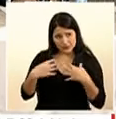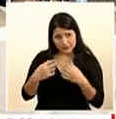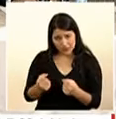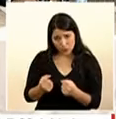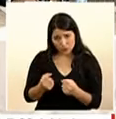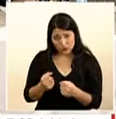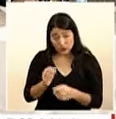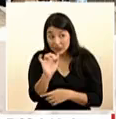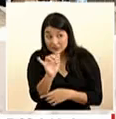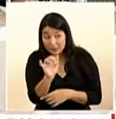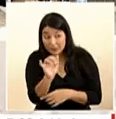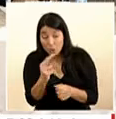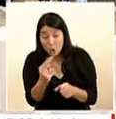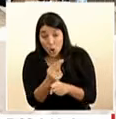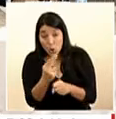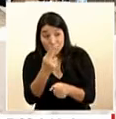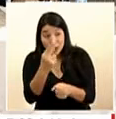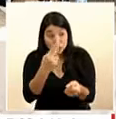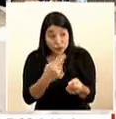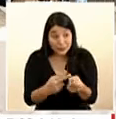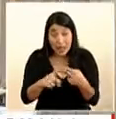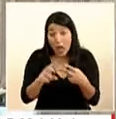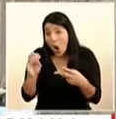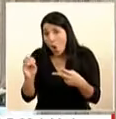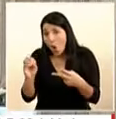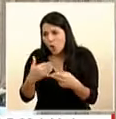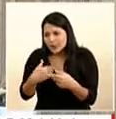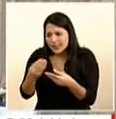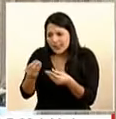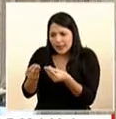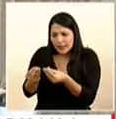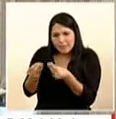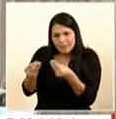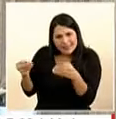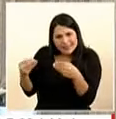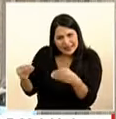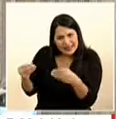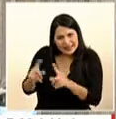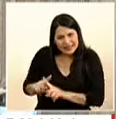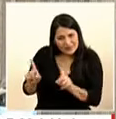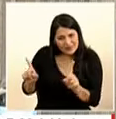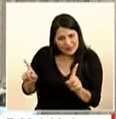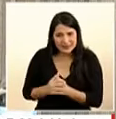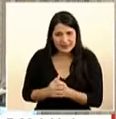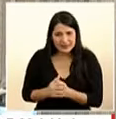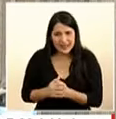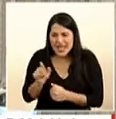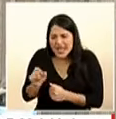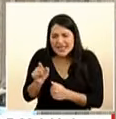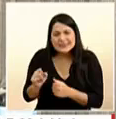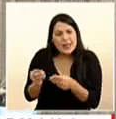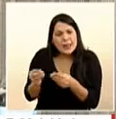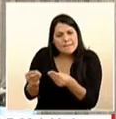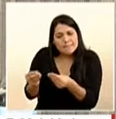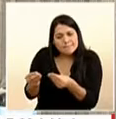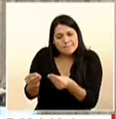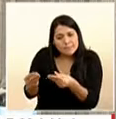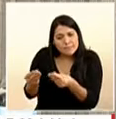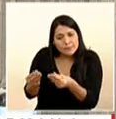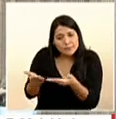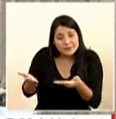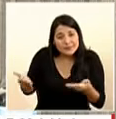aumenten los hospitales o es un material está hecho con un material diferente este material de protección qué tipo de personal es quién debe